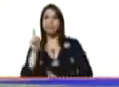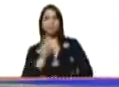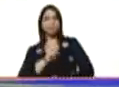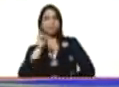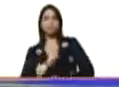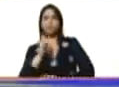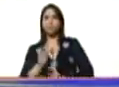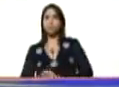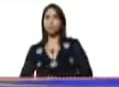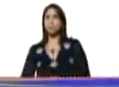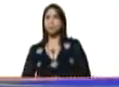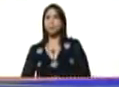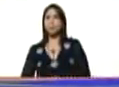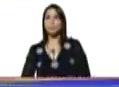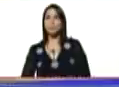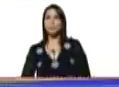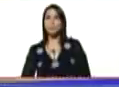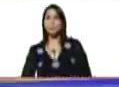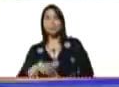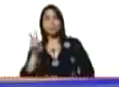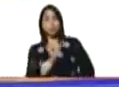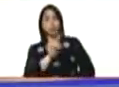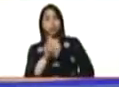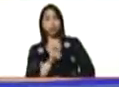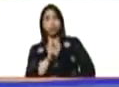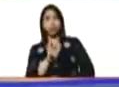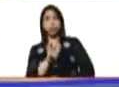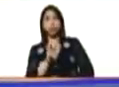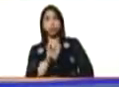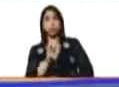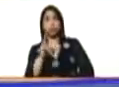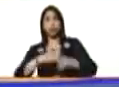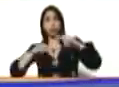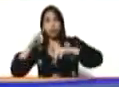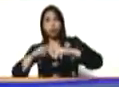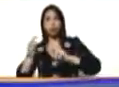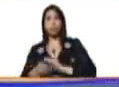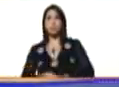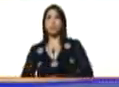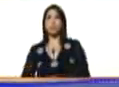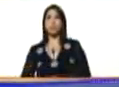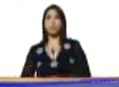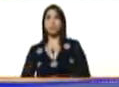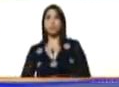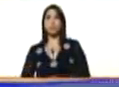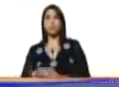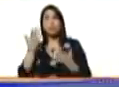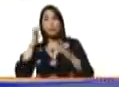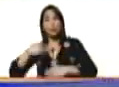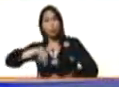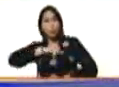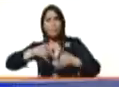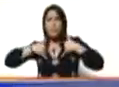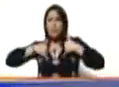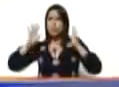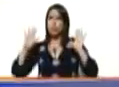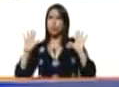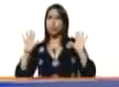necesitando y que Venezuela va a construir. Se trata de nosotros mismos.